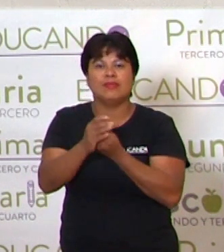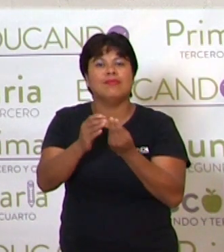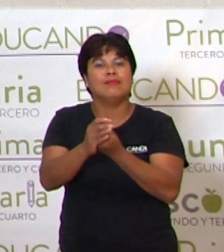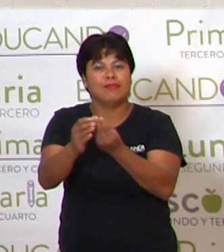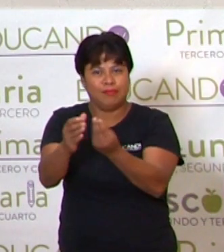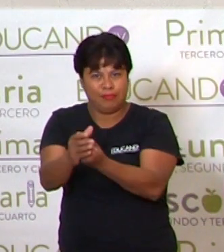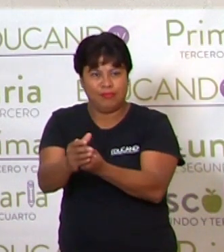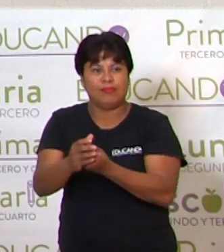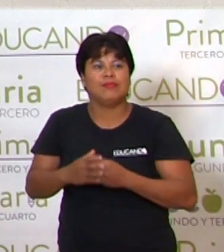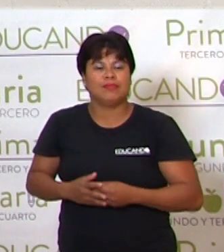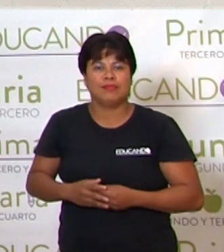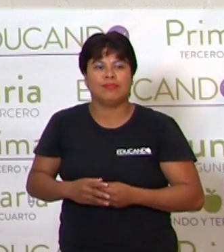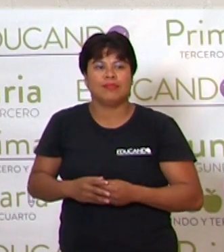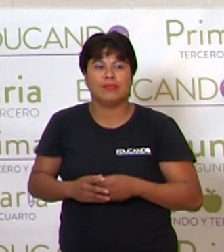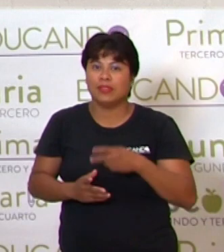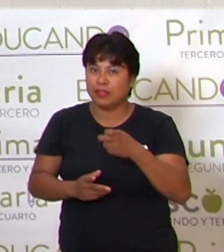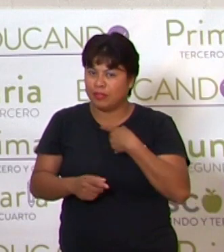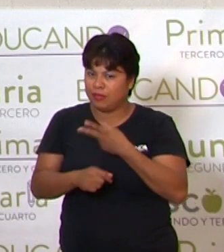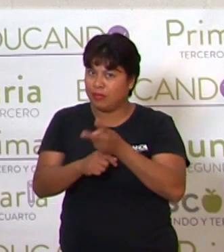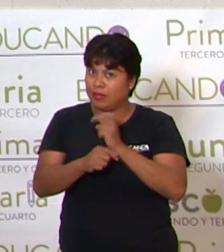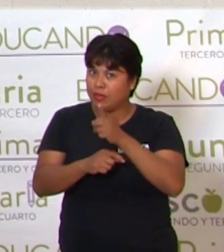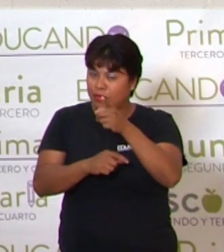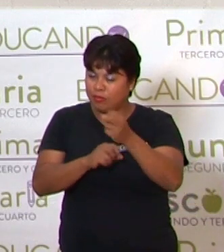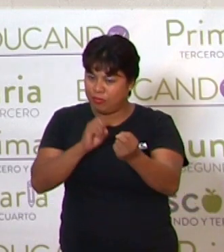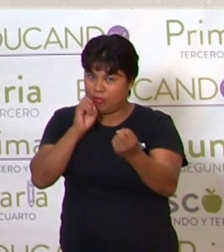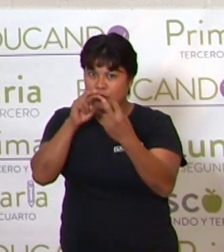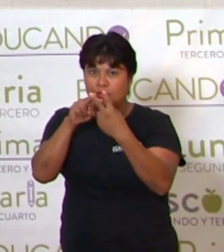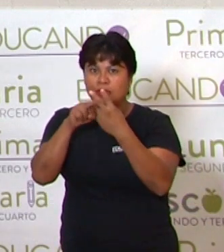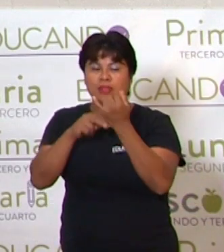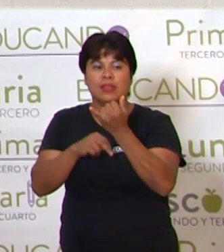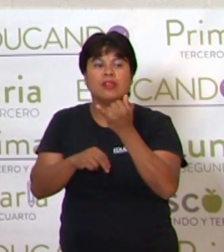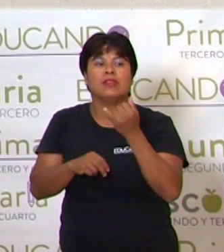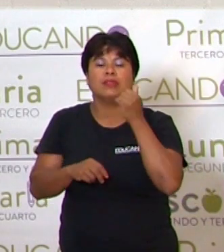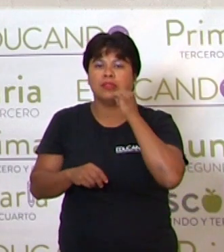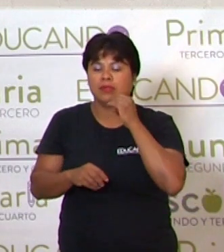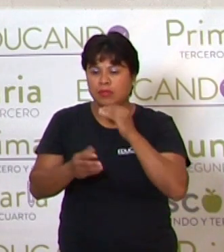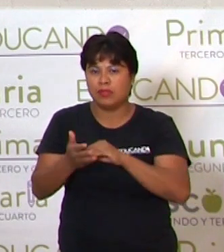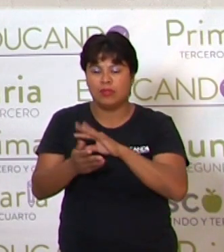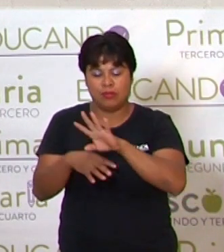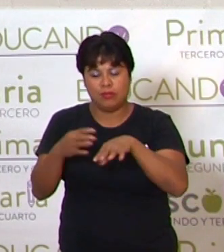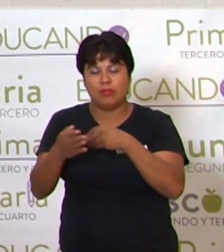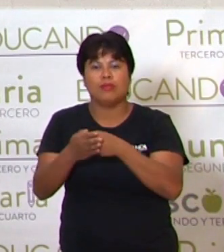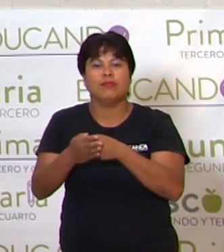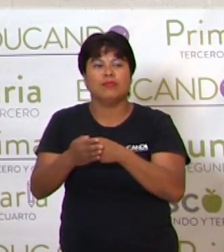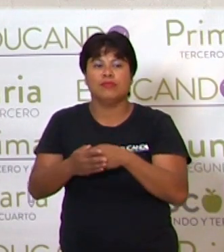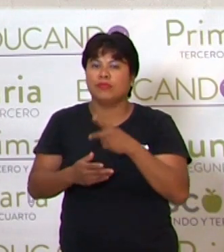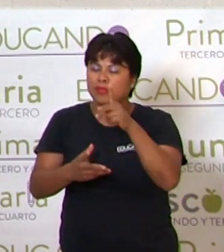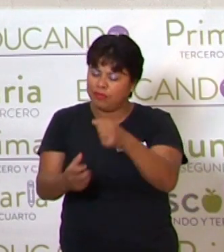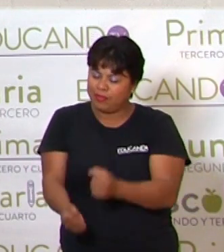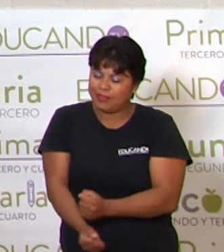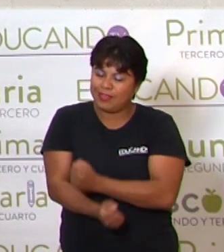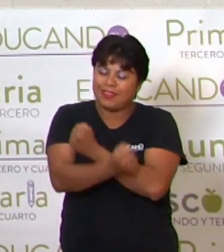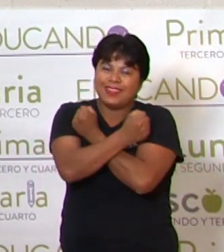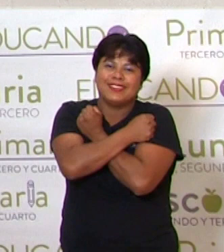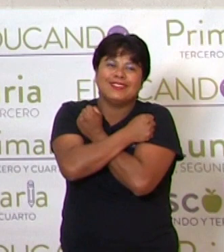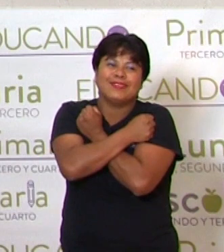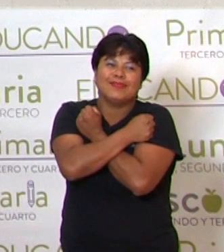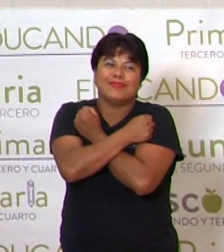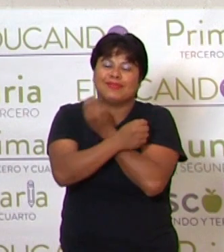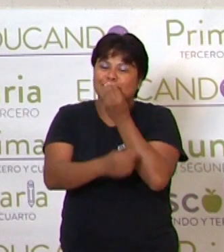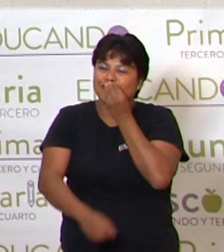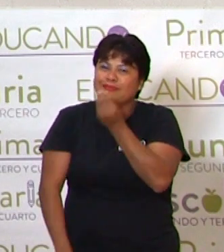próximas sesiones. Por lo tanto, te invito a que nos veas y pues por hoy ha sido todo, ¿verdad? Te envío un fuerte abrazo,